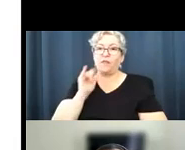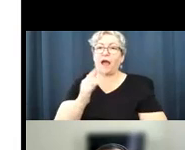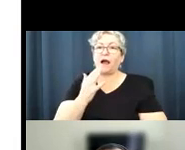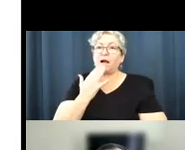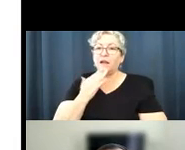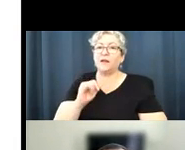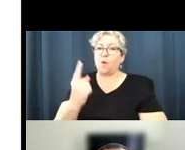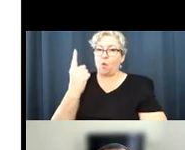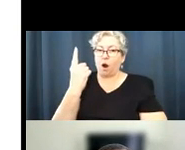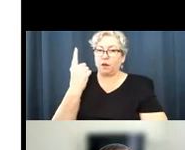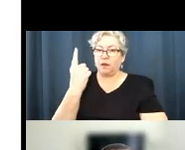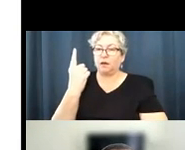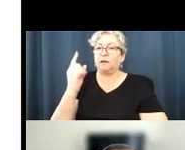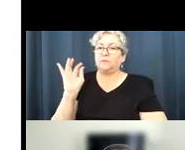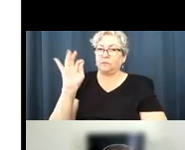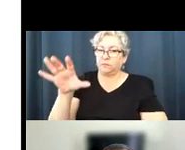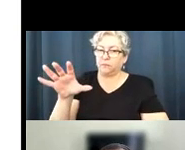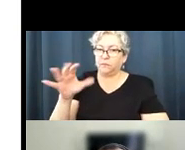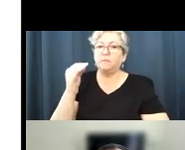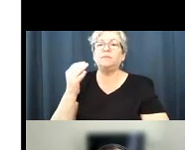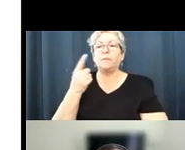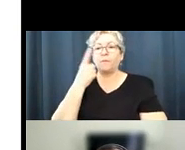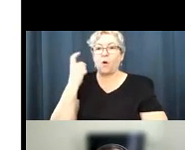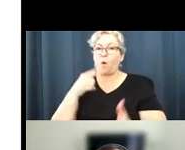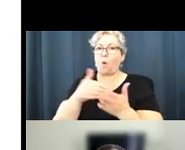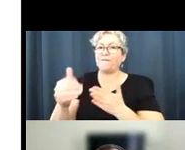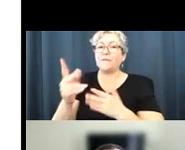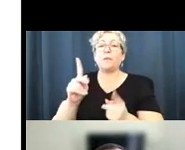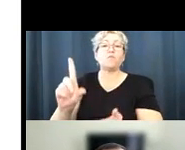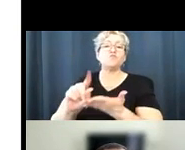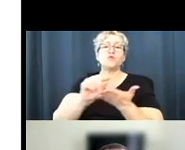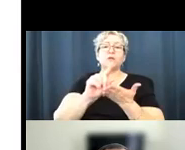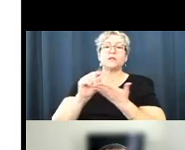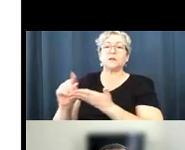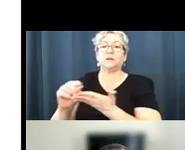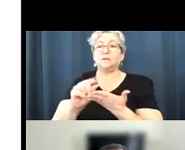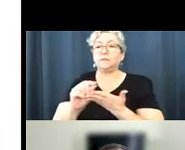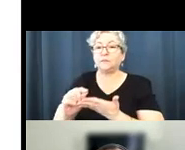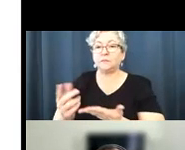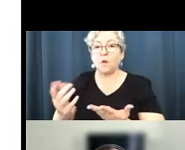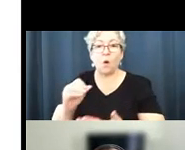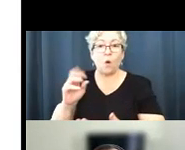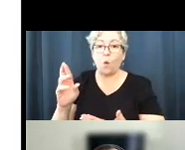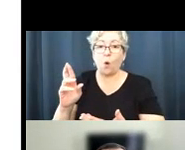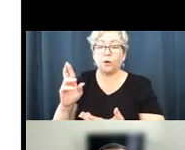ellos poder distinguir una cosa de la otra. Y eso lo dije porque muchas veces todo se imprime